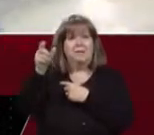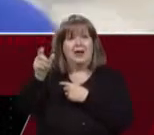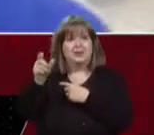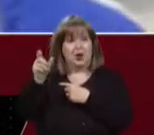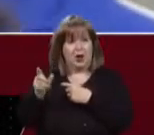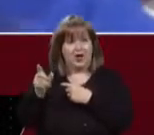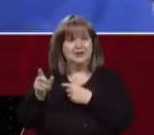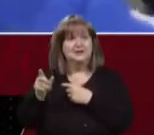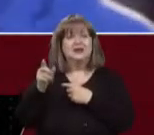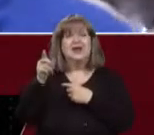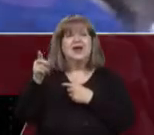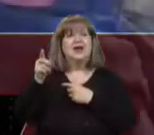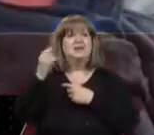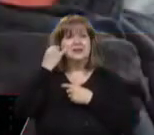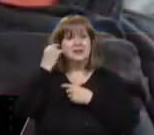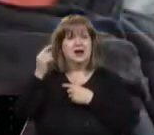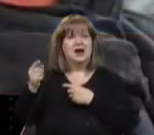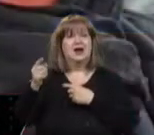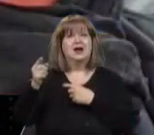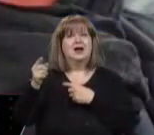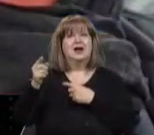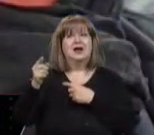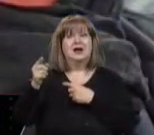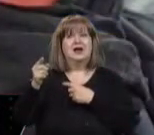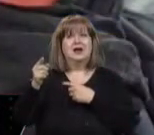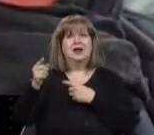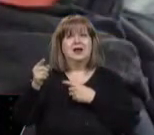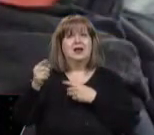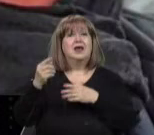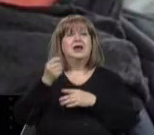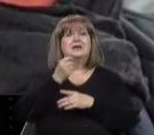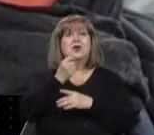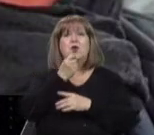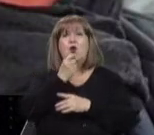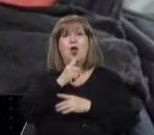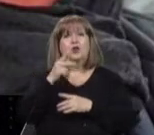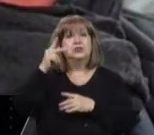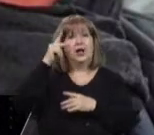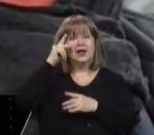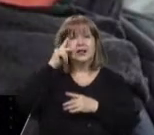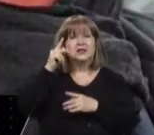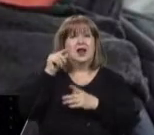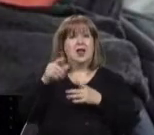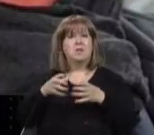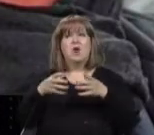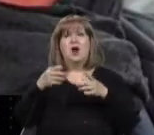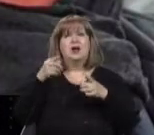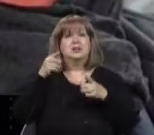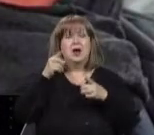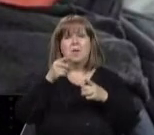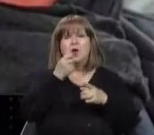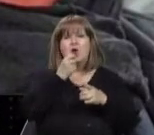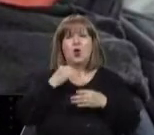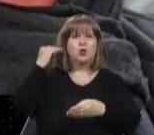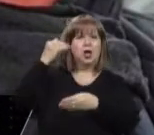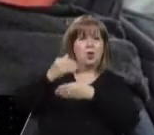decir, está vinculado a la militancia sí. libertaria, anticuarentena y anti-kirchnerista. Claro. Y justamente les decía que